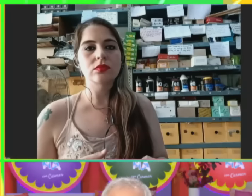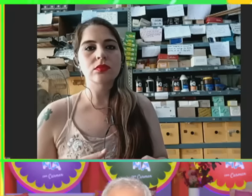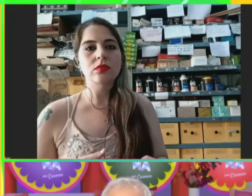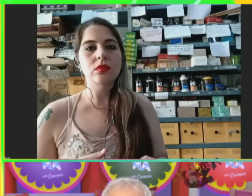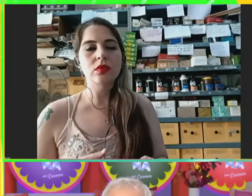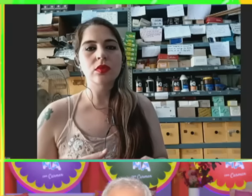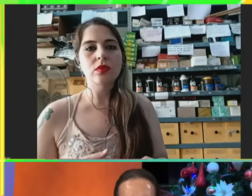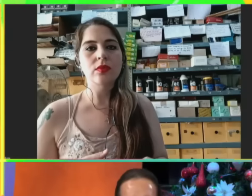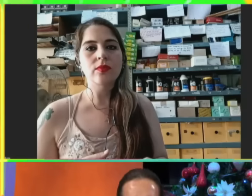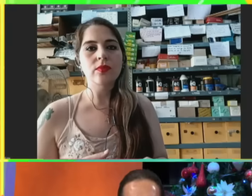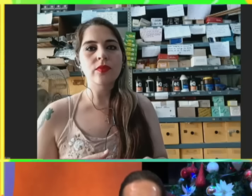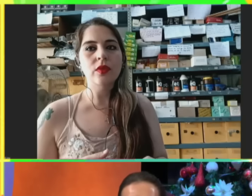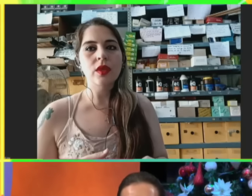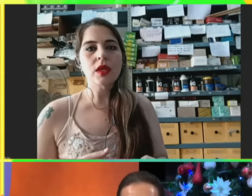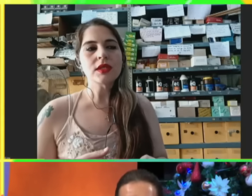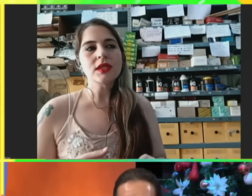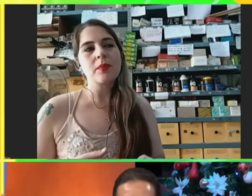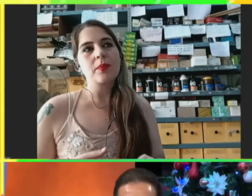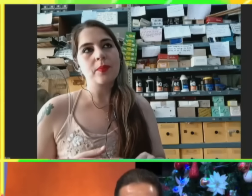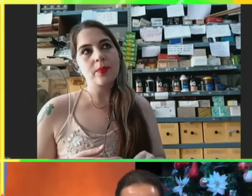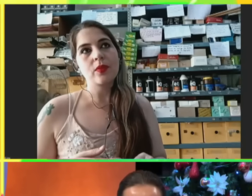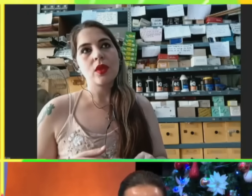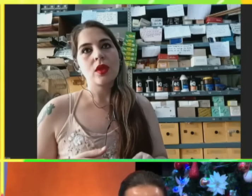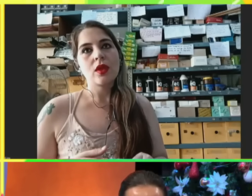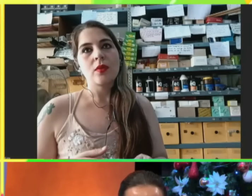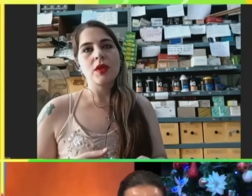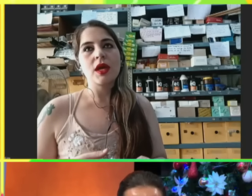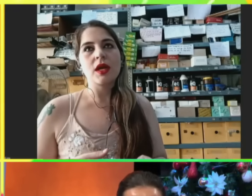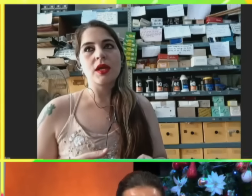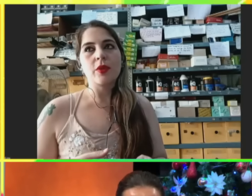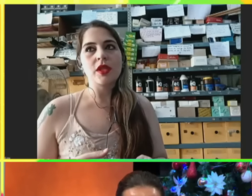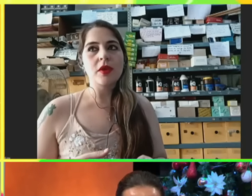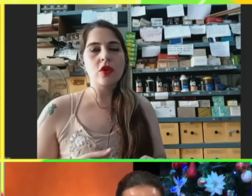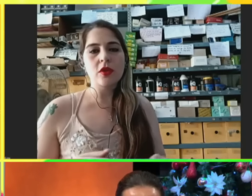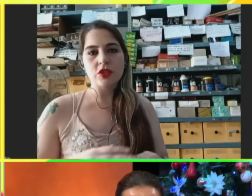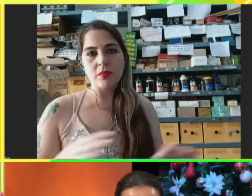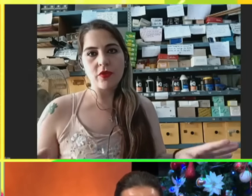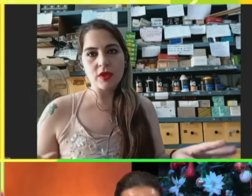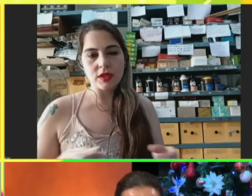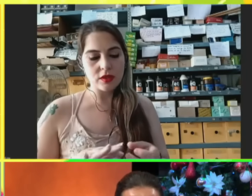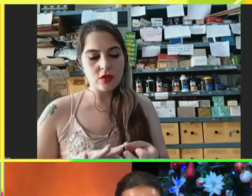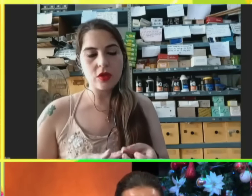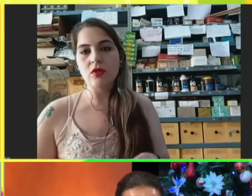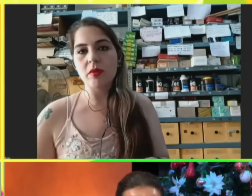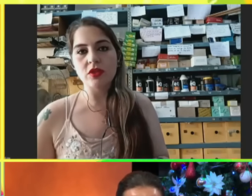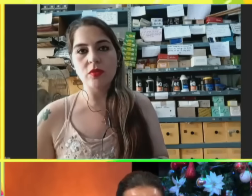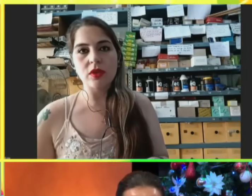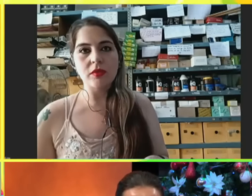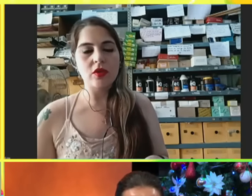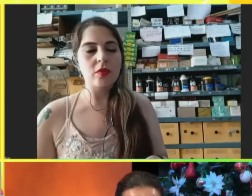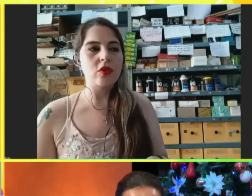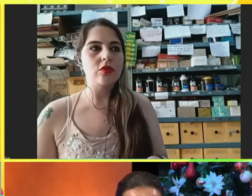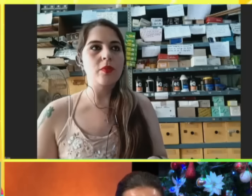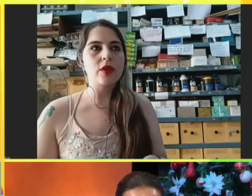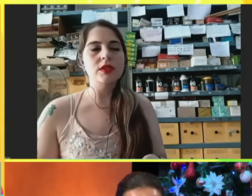la quería o... Y la cobras vos, digamos? Mira, por el tema económico siempre fue así, ¿no? Claro. Que nunca me quisieron por el